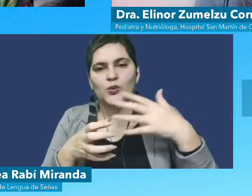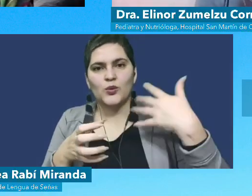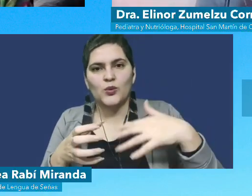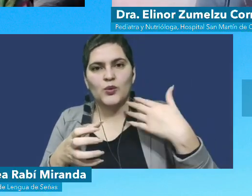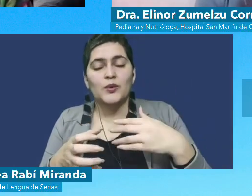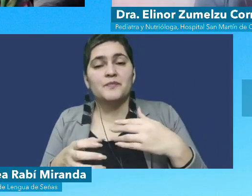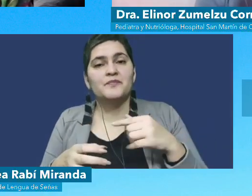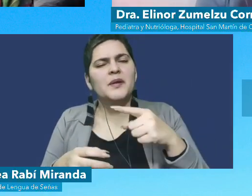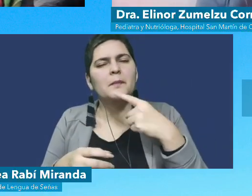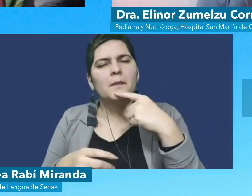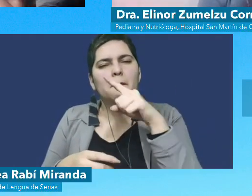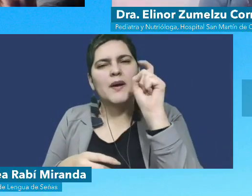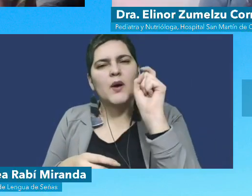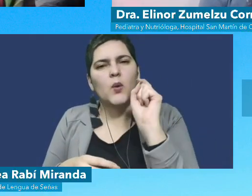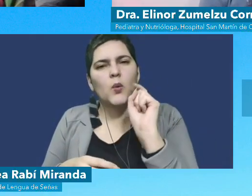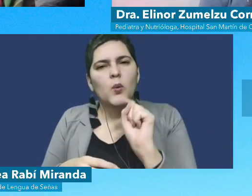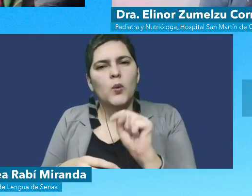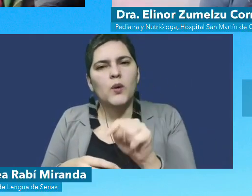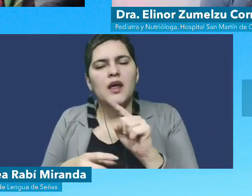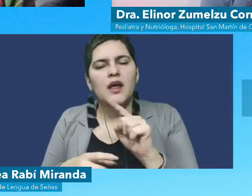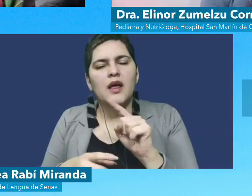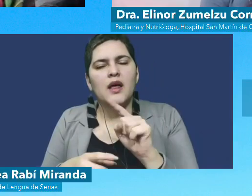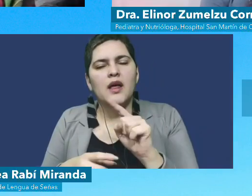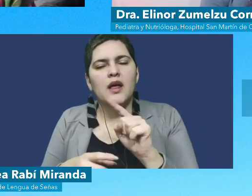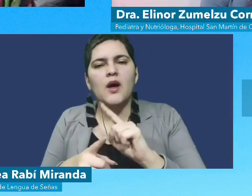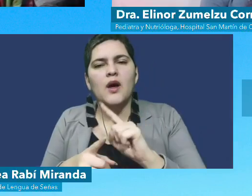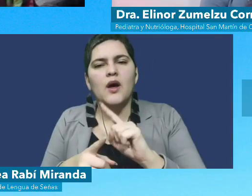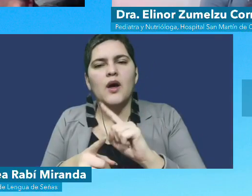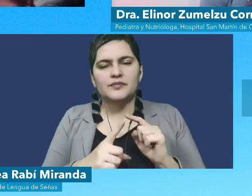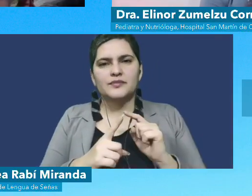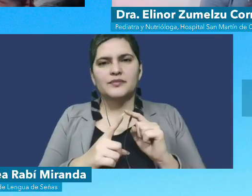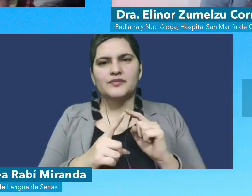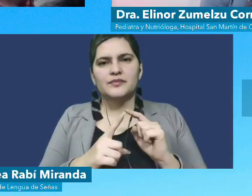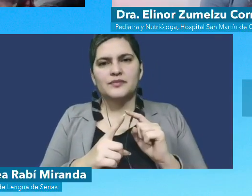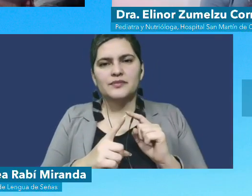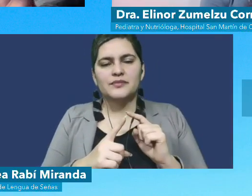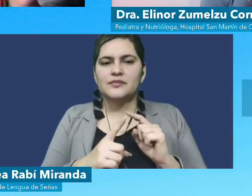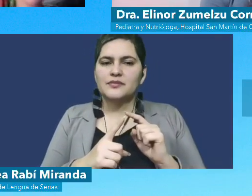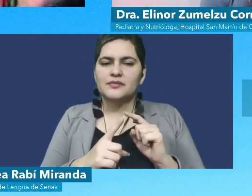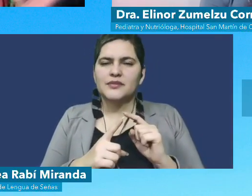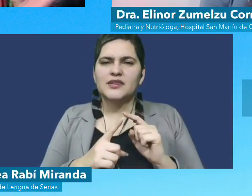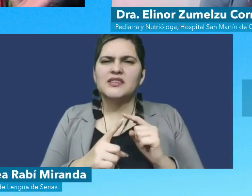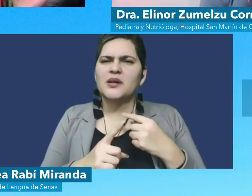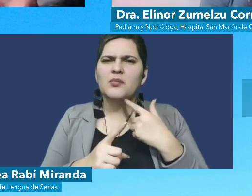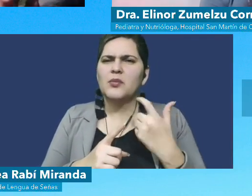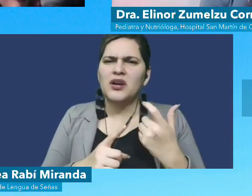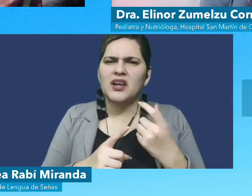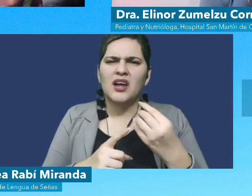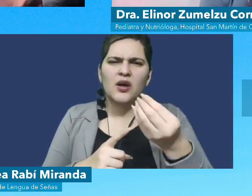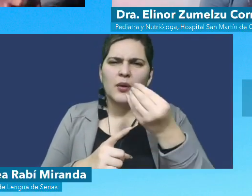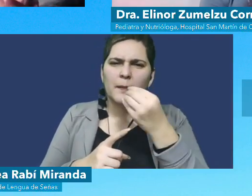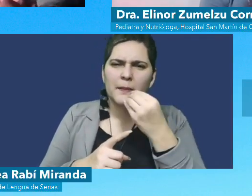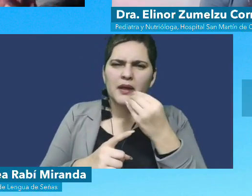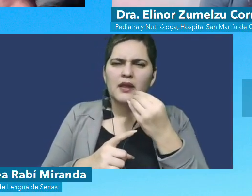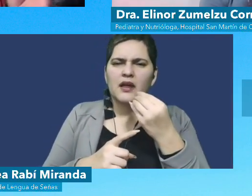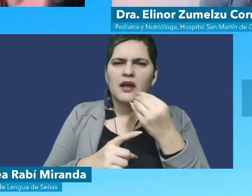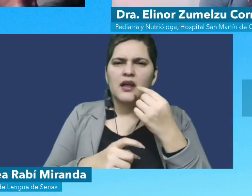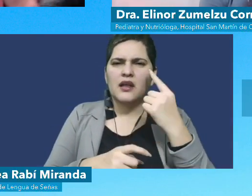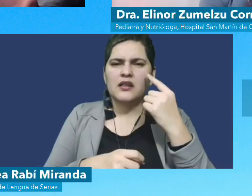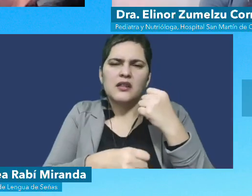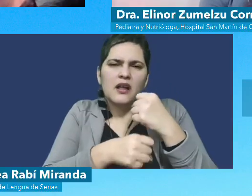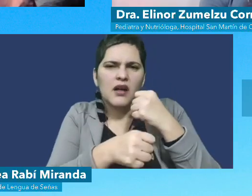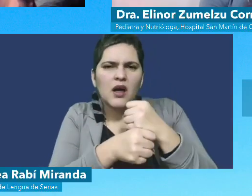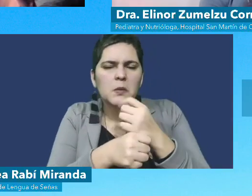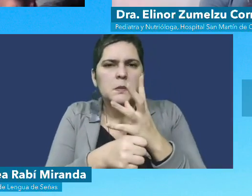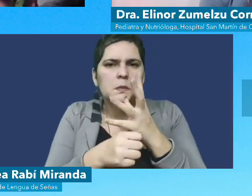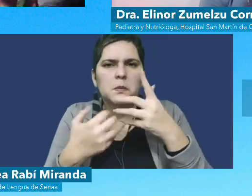preguntaba al inicio de su presentación, y también fue una pregunta que hizo Claude Guyen, ¿por qué ocurre esta disfunción intestinal? Si se conoce o no el mecanismo, a propósito cuando